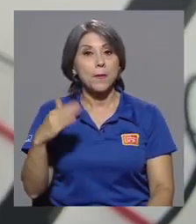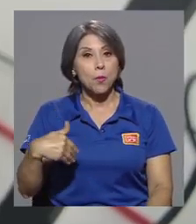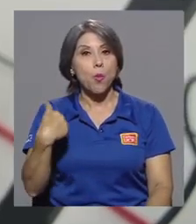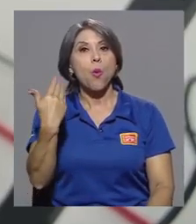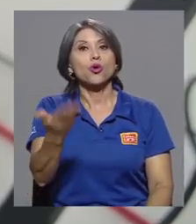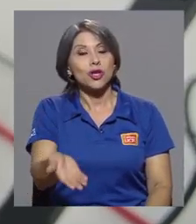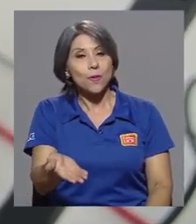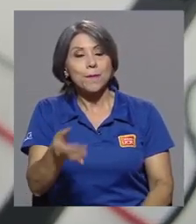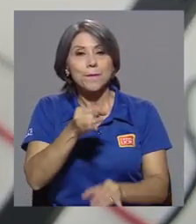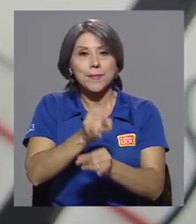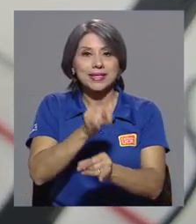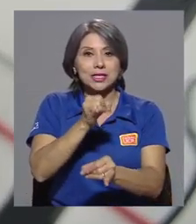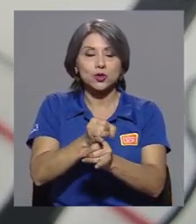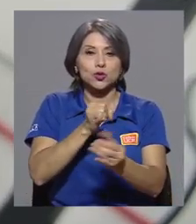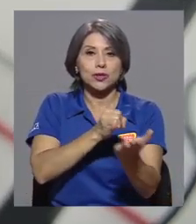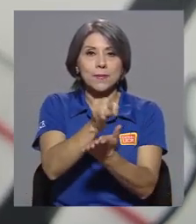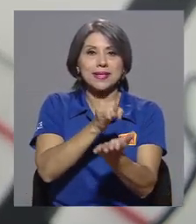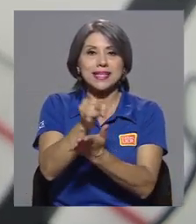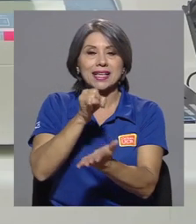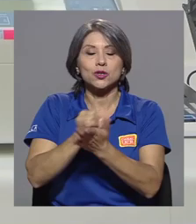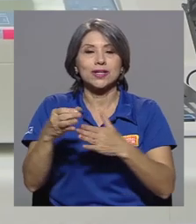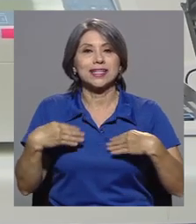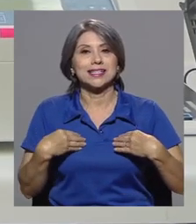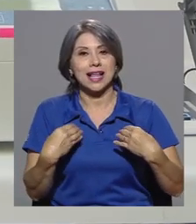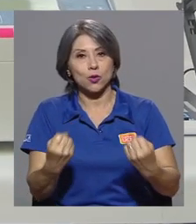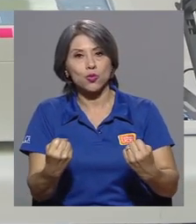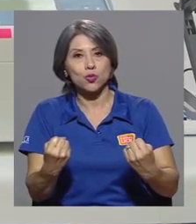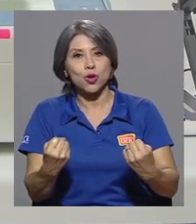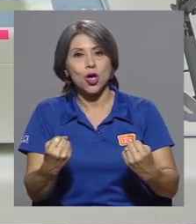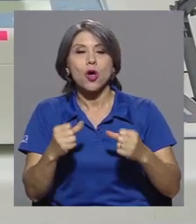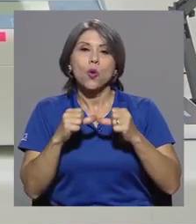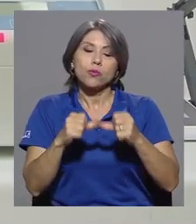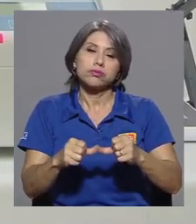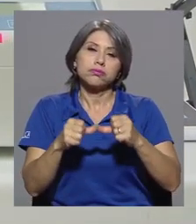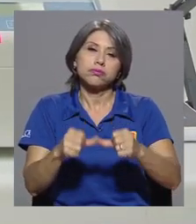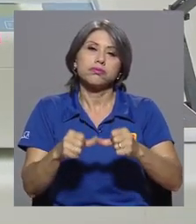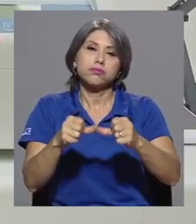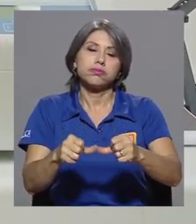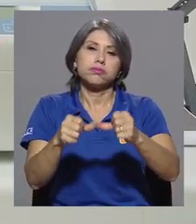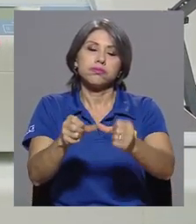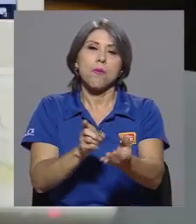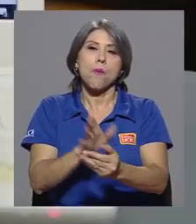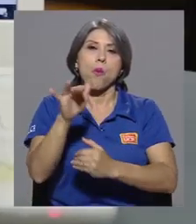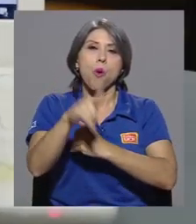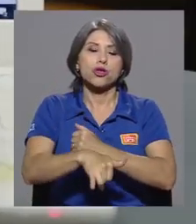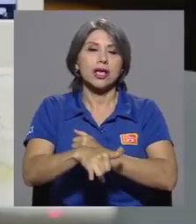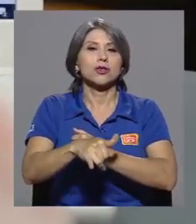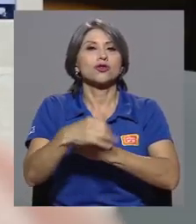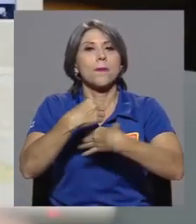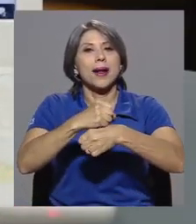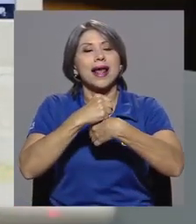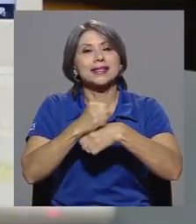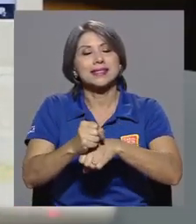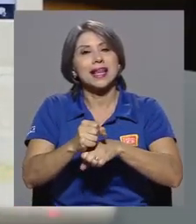Posteriormente, el Instituto de Investigaciones en Salud continuará realizando proyectos para elaborar